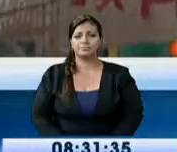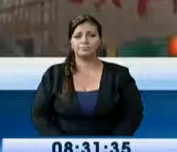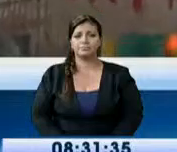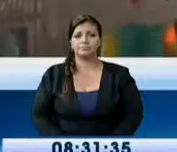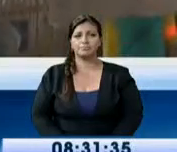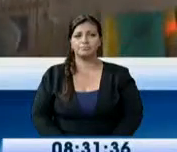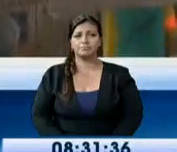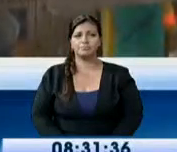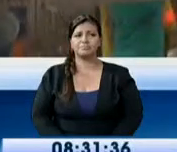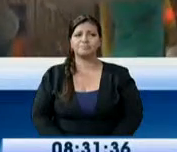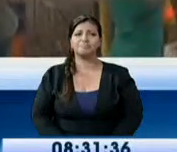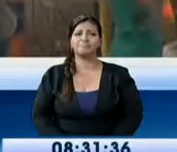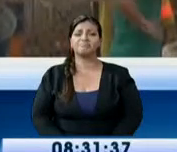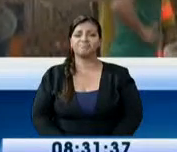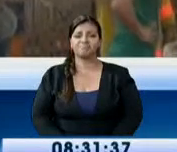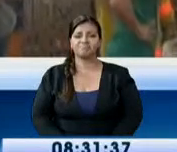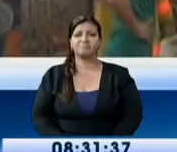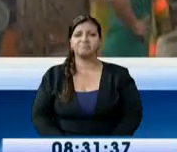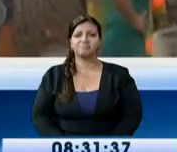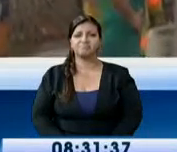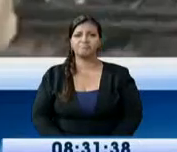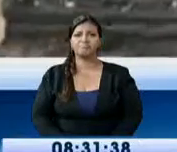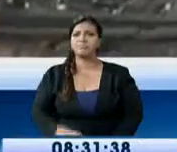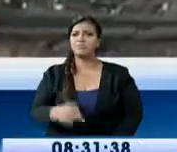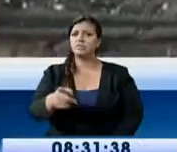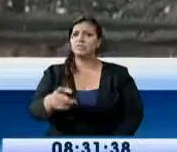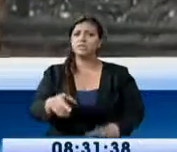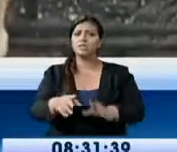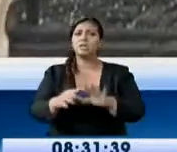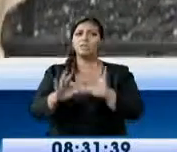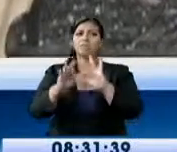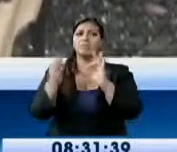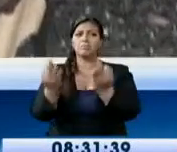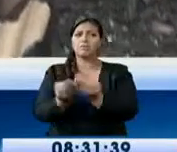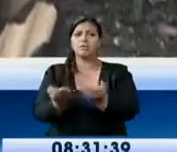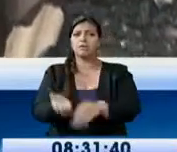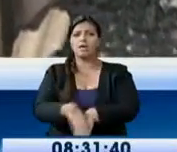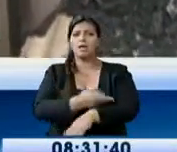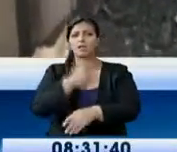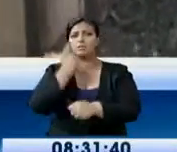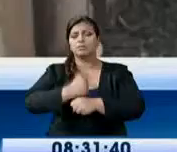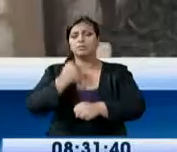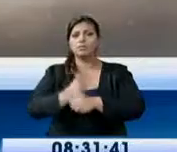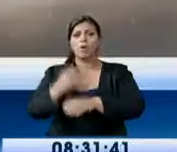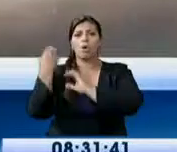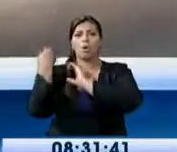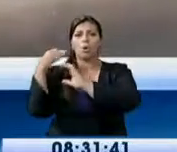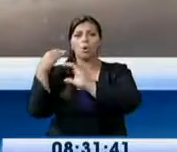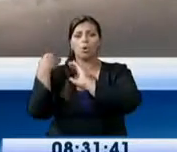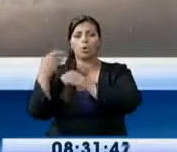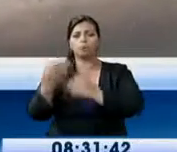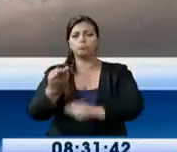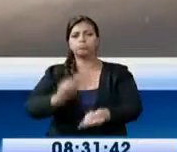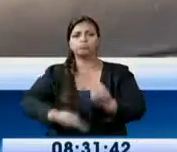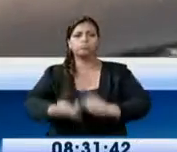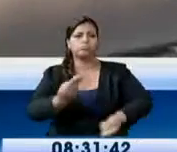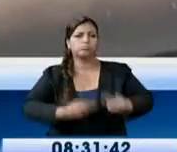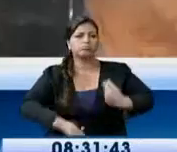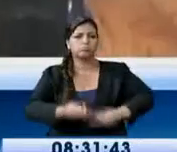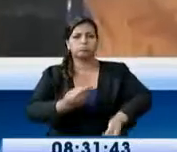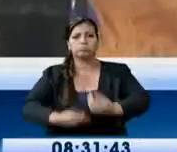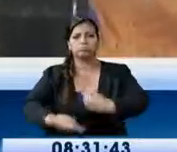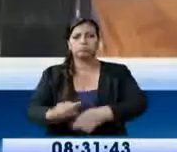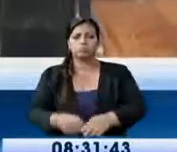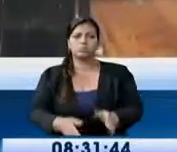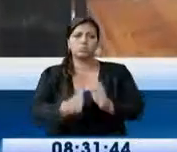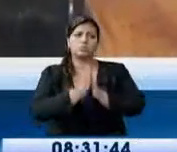Este humilde hogar, que se mantenía con la venta de agua de coco, lo perdió todo. La dueña de la vivienda pide a las autoridades les ayuden